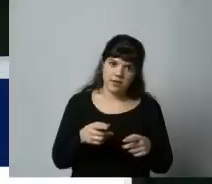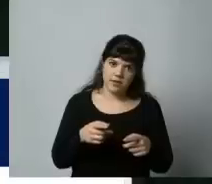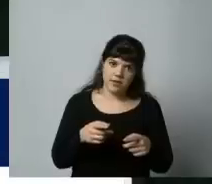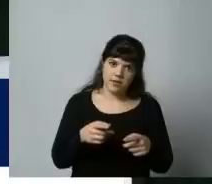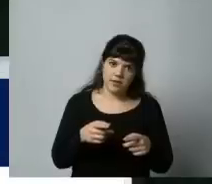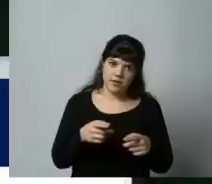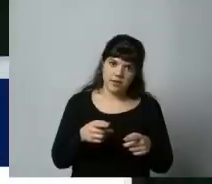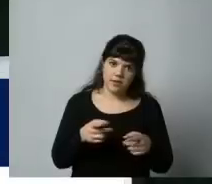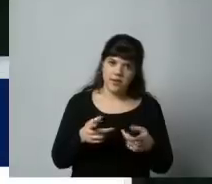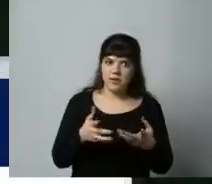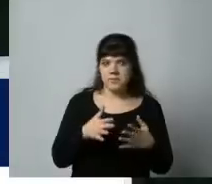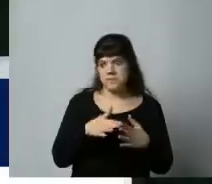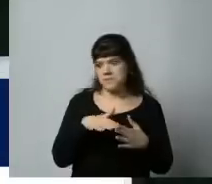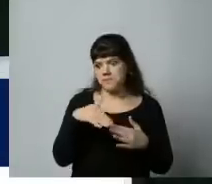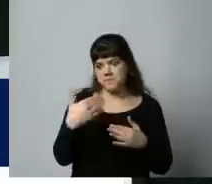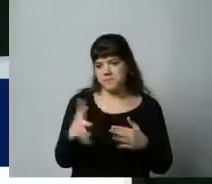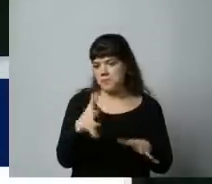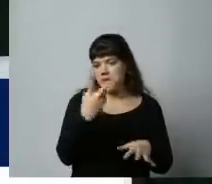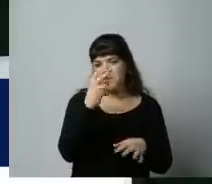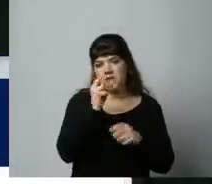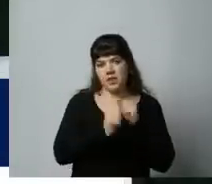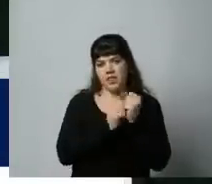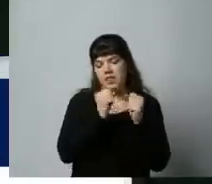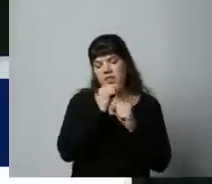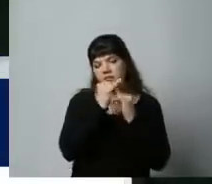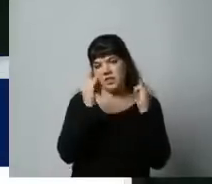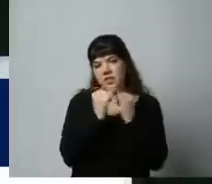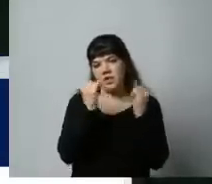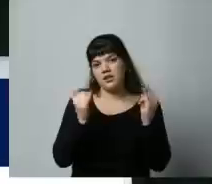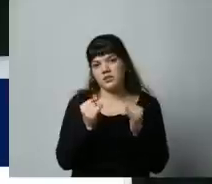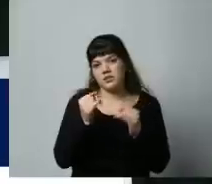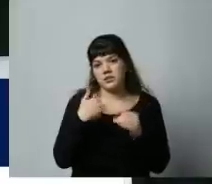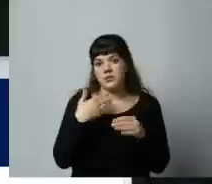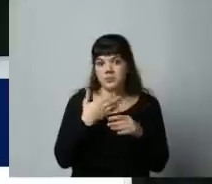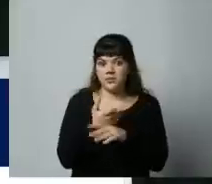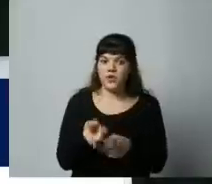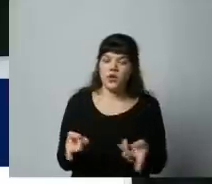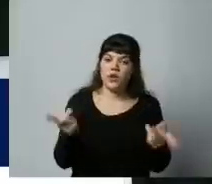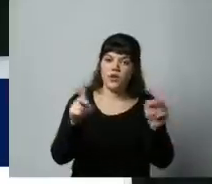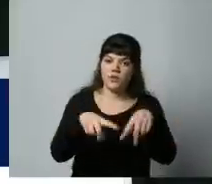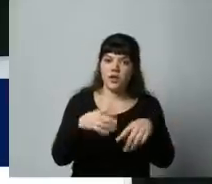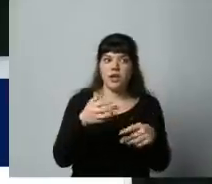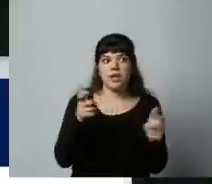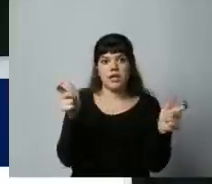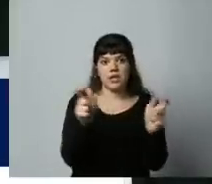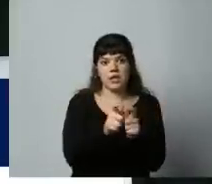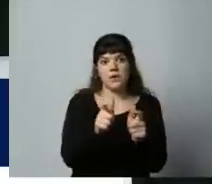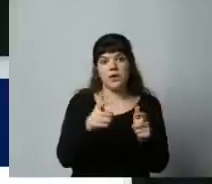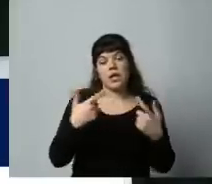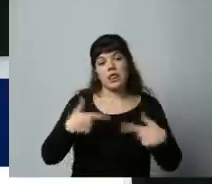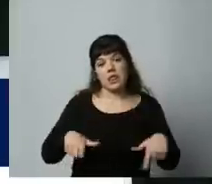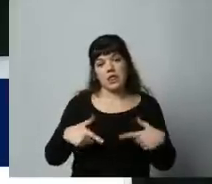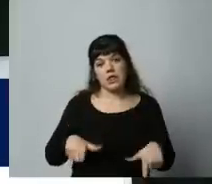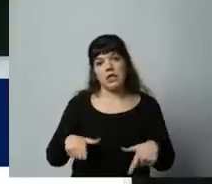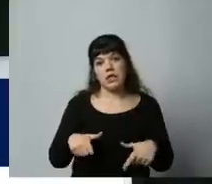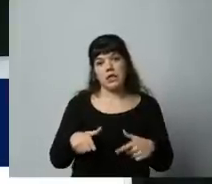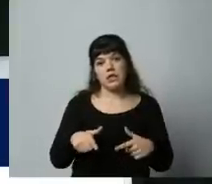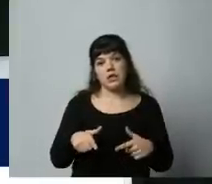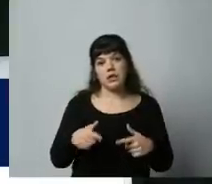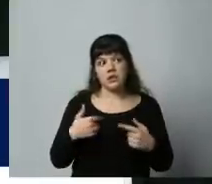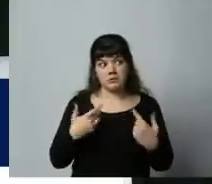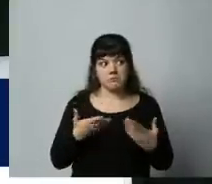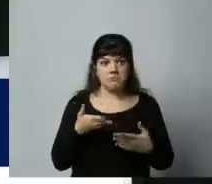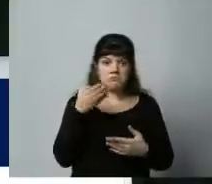eh después de 20 días a solicitarle inclusive una reunión con el intendente y